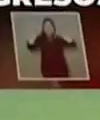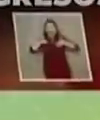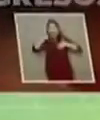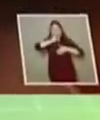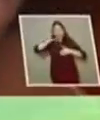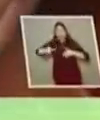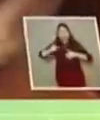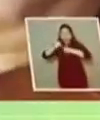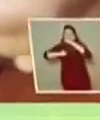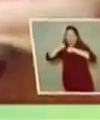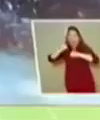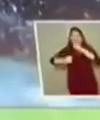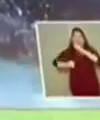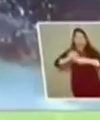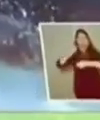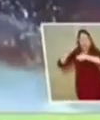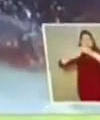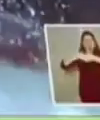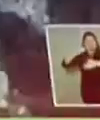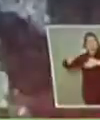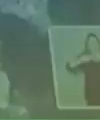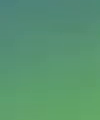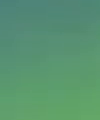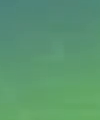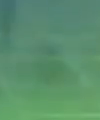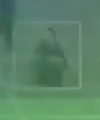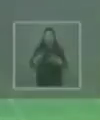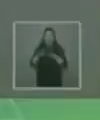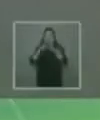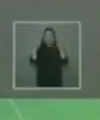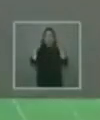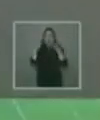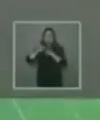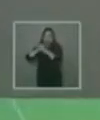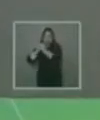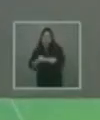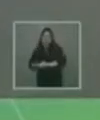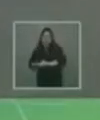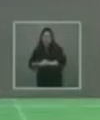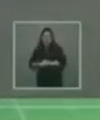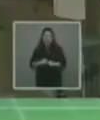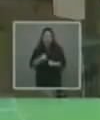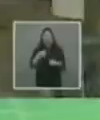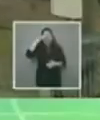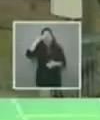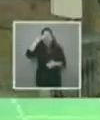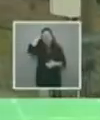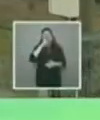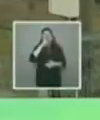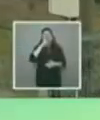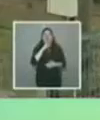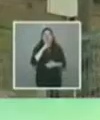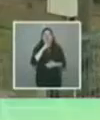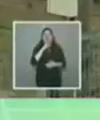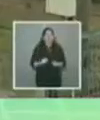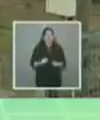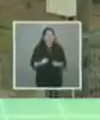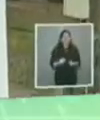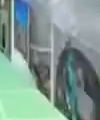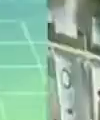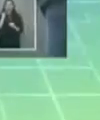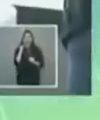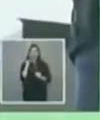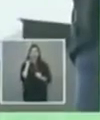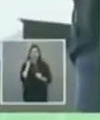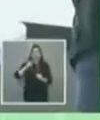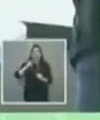como también estamos ahora levantando algunas rondas de inversión. Nos permite también tener espaldas para desarrollar nuevos productos, meternos en el